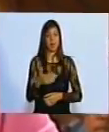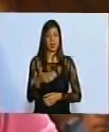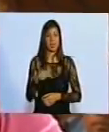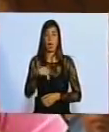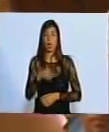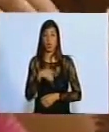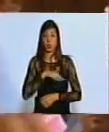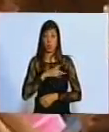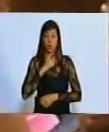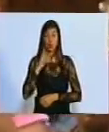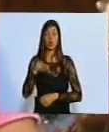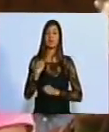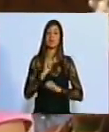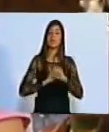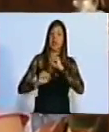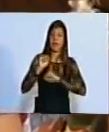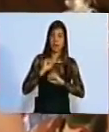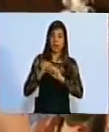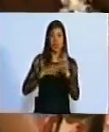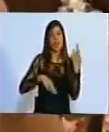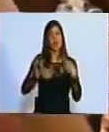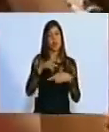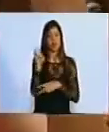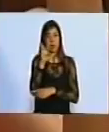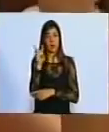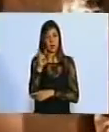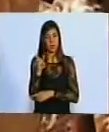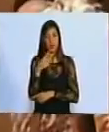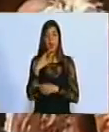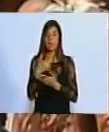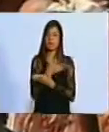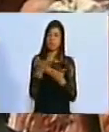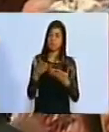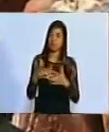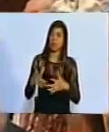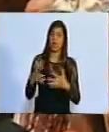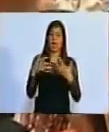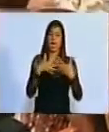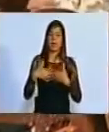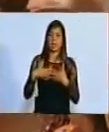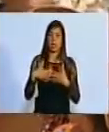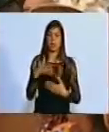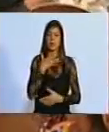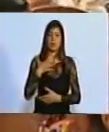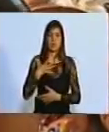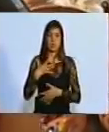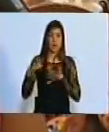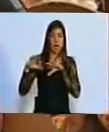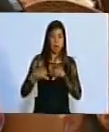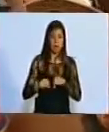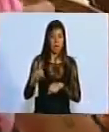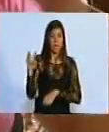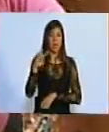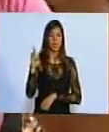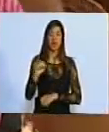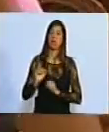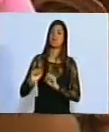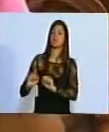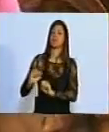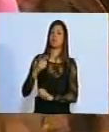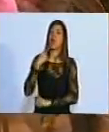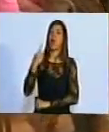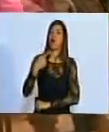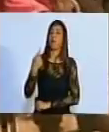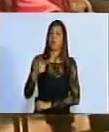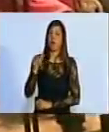también vamos a seguir defendiendo la Revolución Bolivariana. Y se lo decimos al imperio que aún pretende invadir nuestro territorio. Se lo decimos a